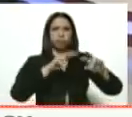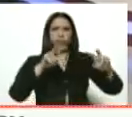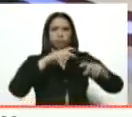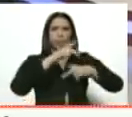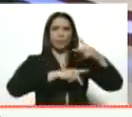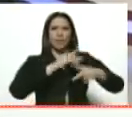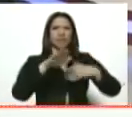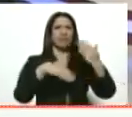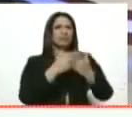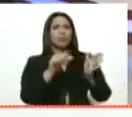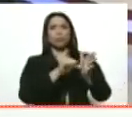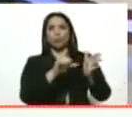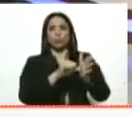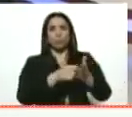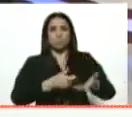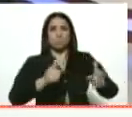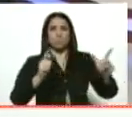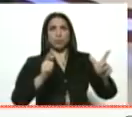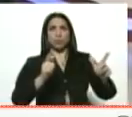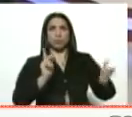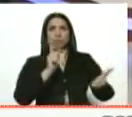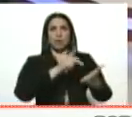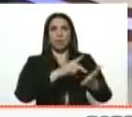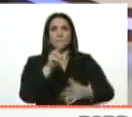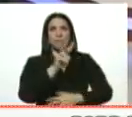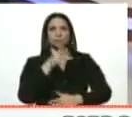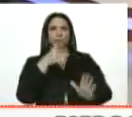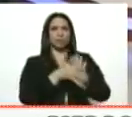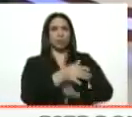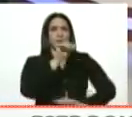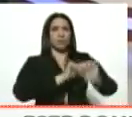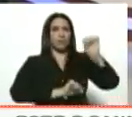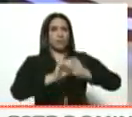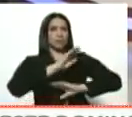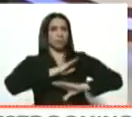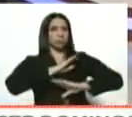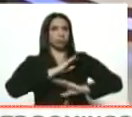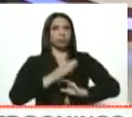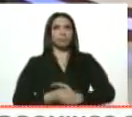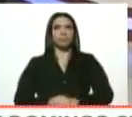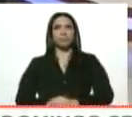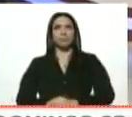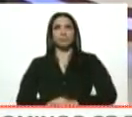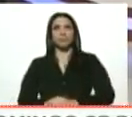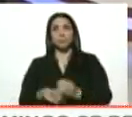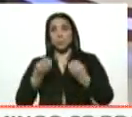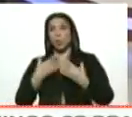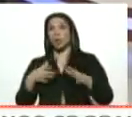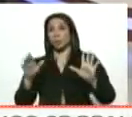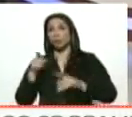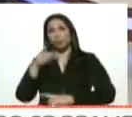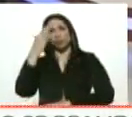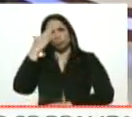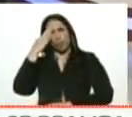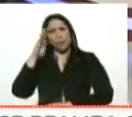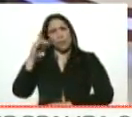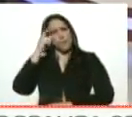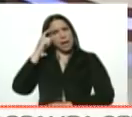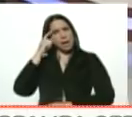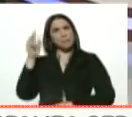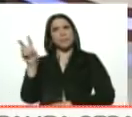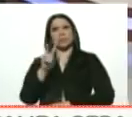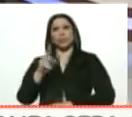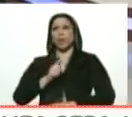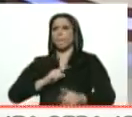¿Hasta dónde está dispuesto a llegar Venezuela en torno a la defensa de su territorio? Bueno, tú sabes, Barry, que Venezuela está activada